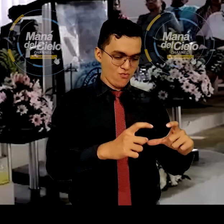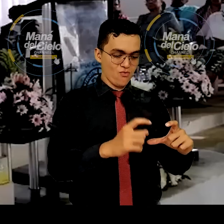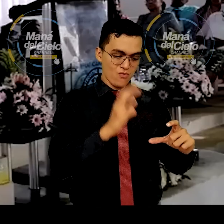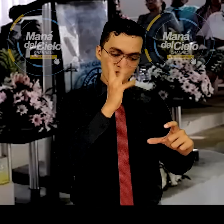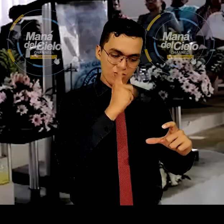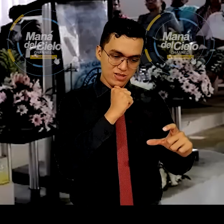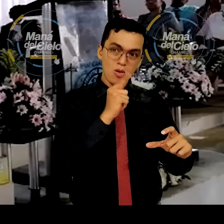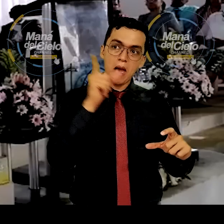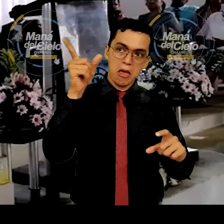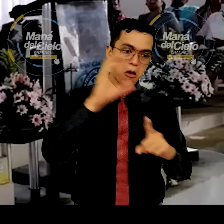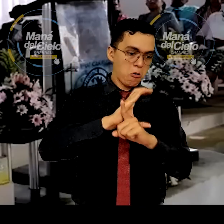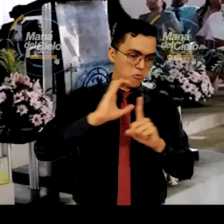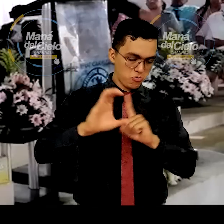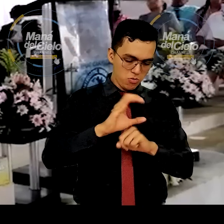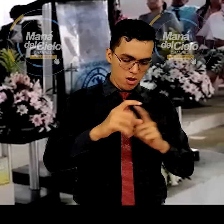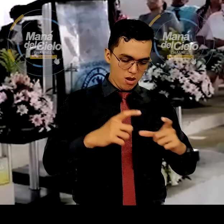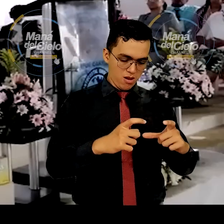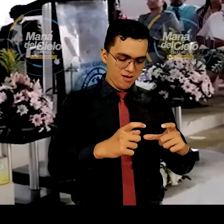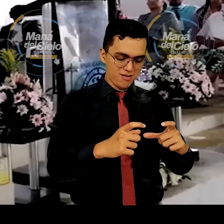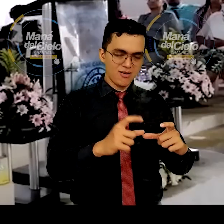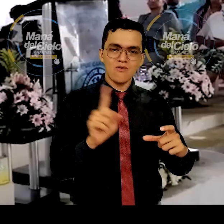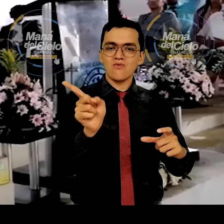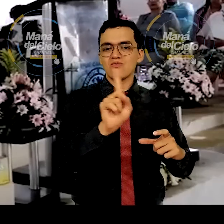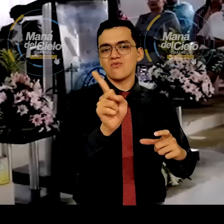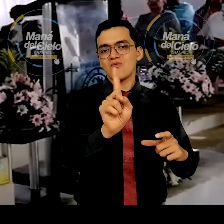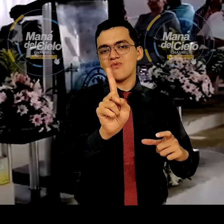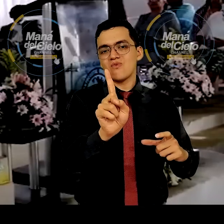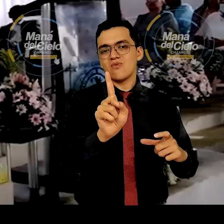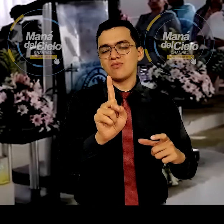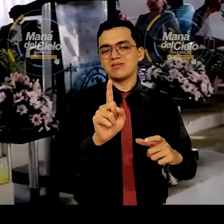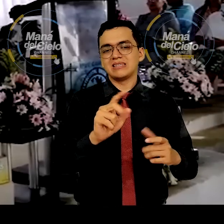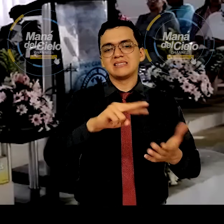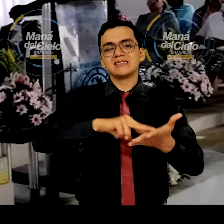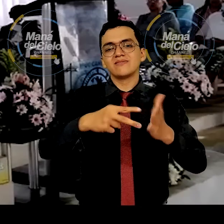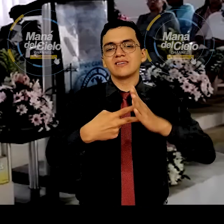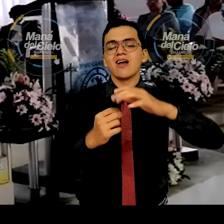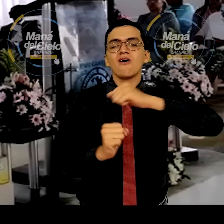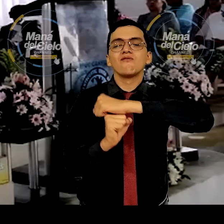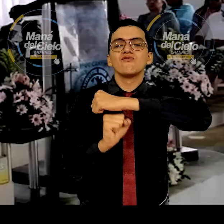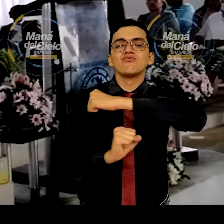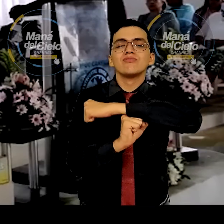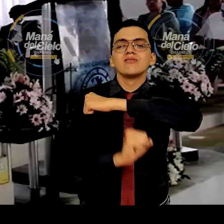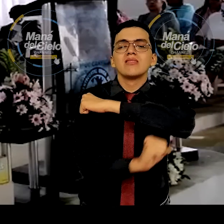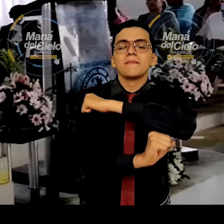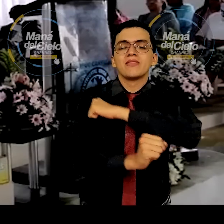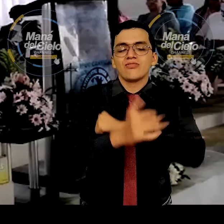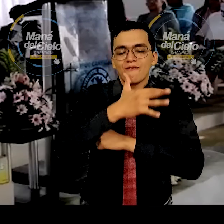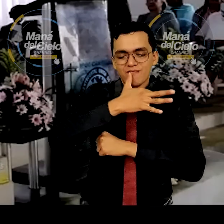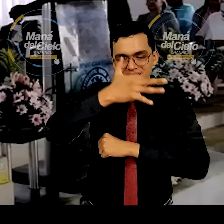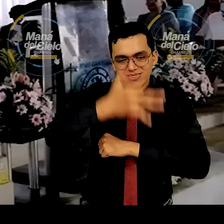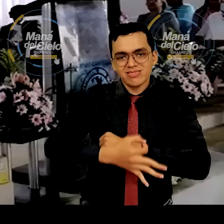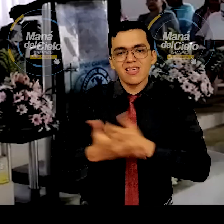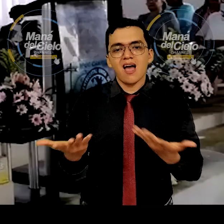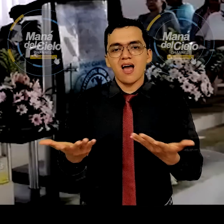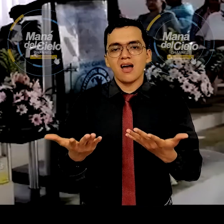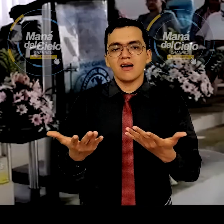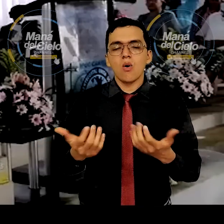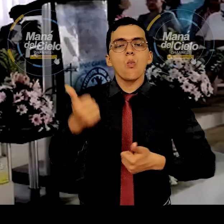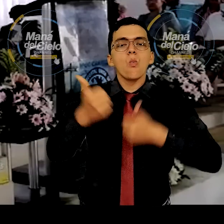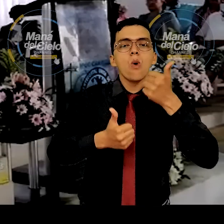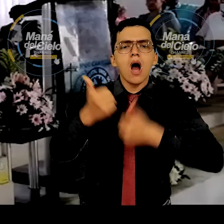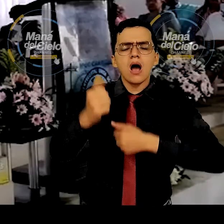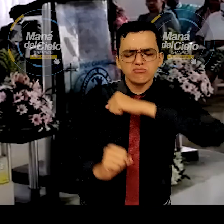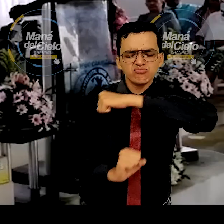gusto. Aquí vivimos fundamentados en la verdad. Lo que es verdad es nuestro